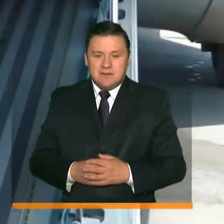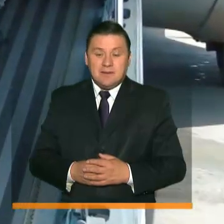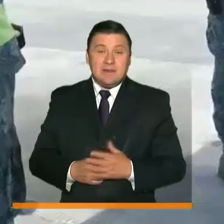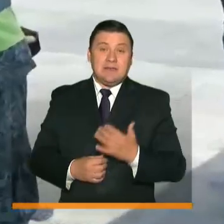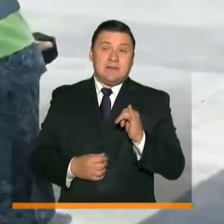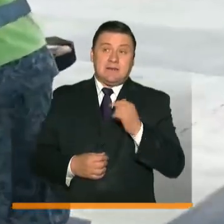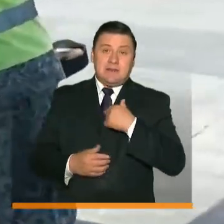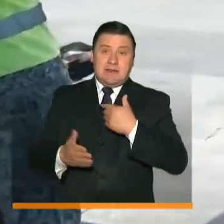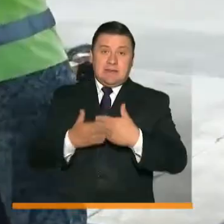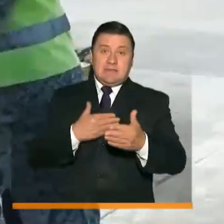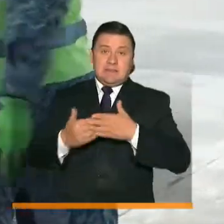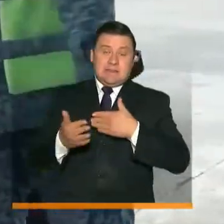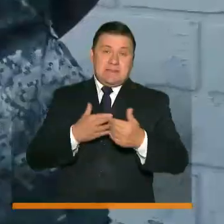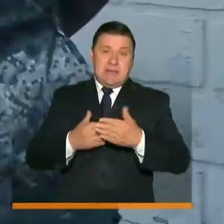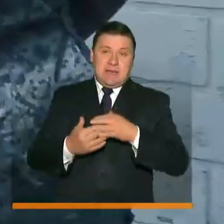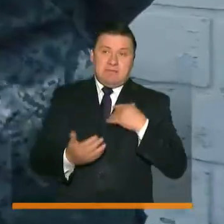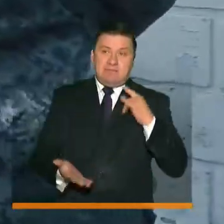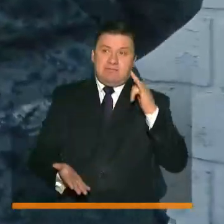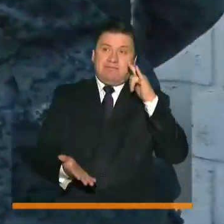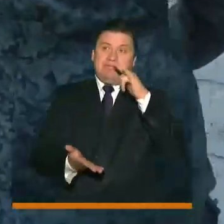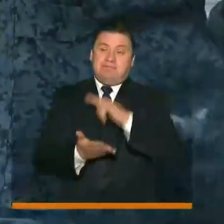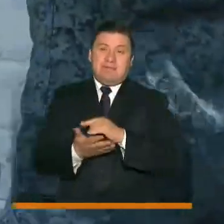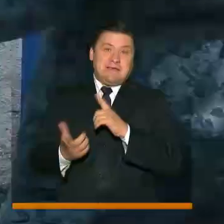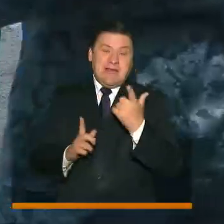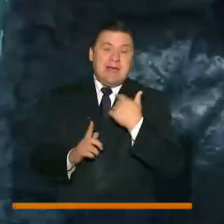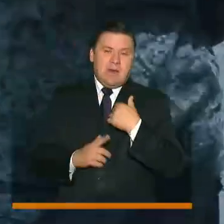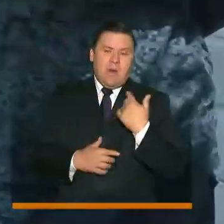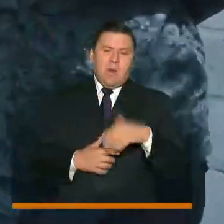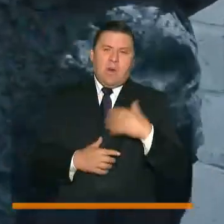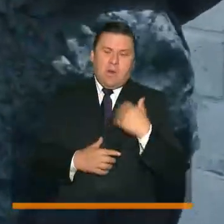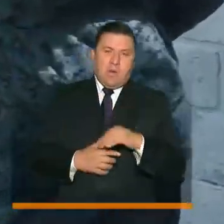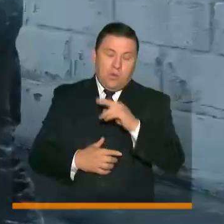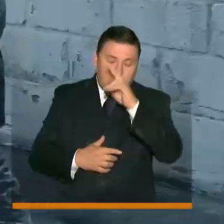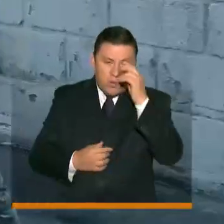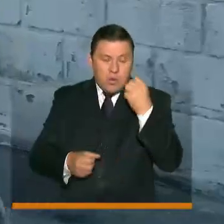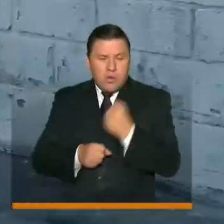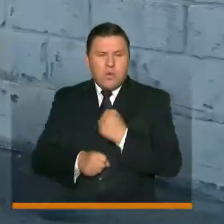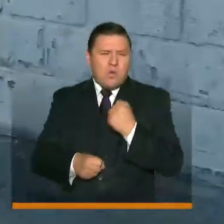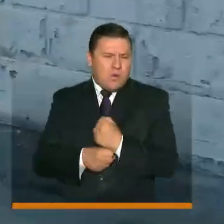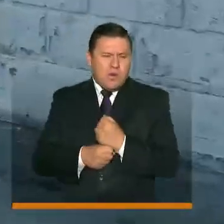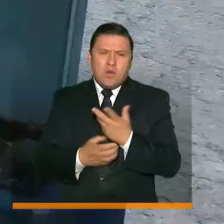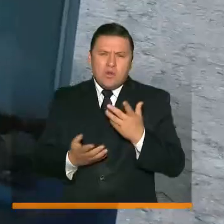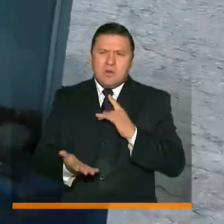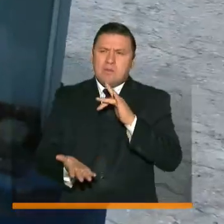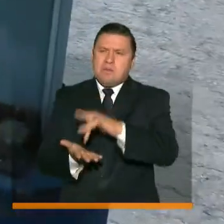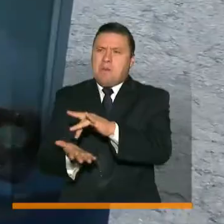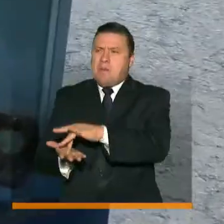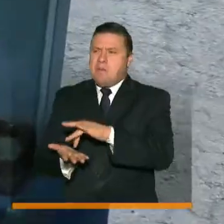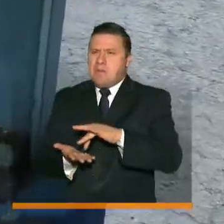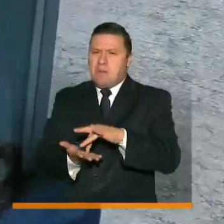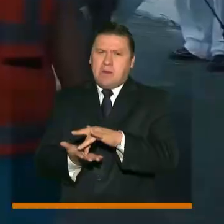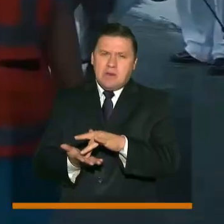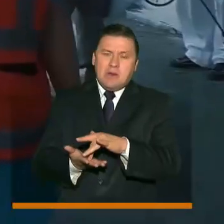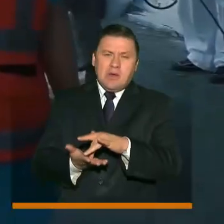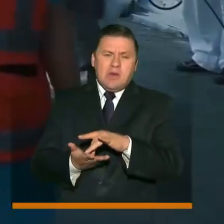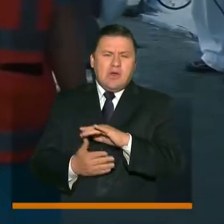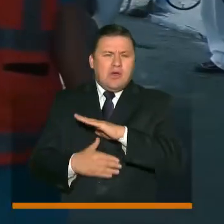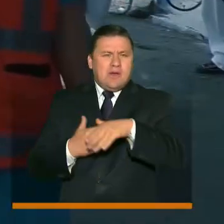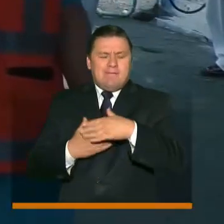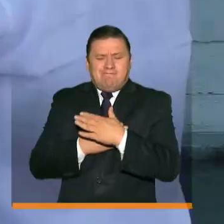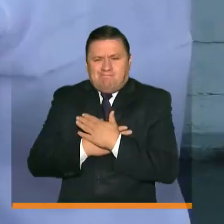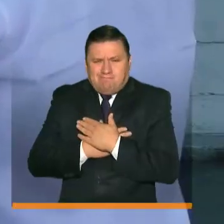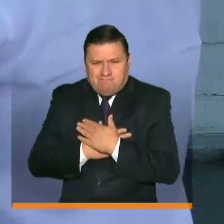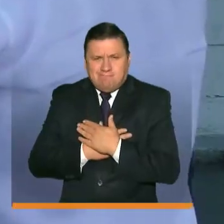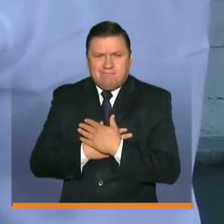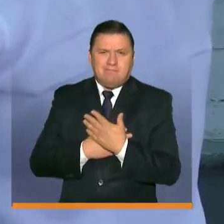Llegué hasta San Andrés, estamos haciendo esta ardua labor de llegada al territorio, pero con todo el